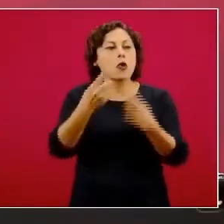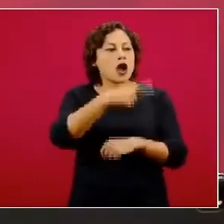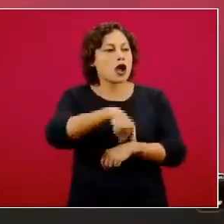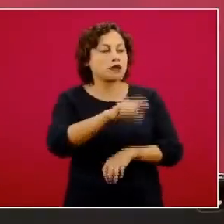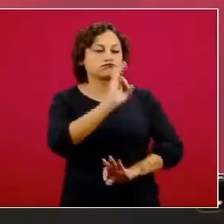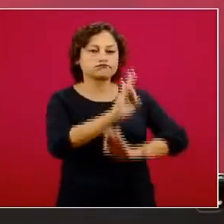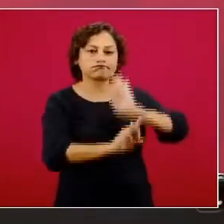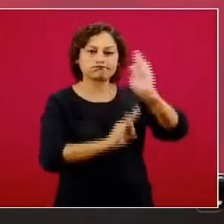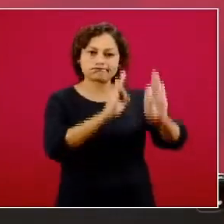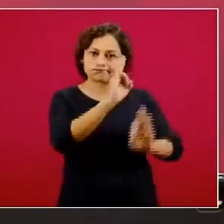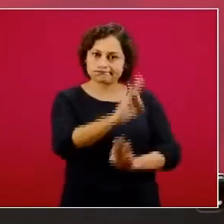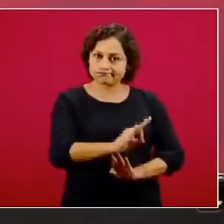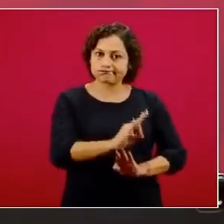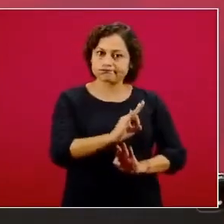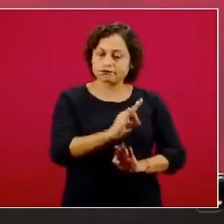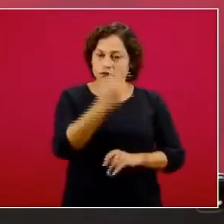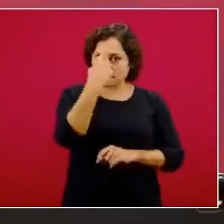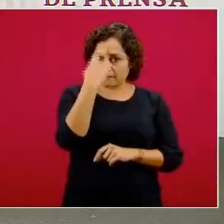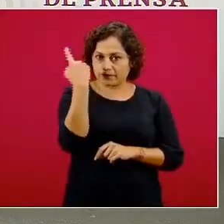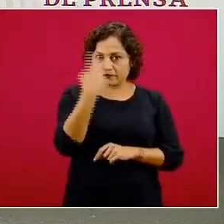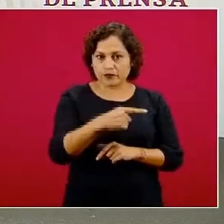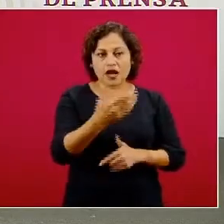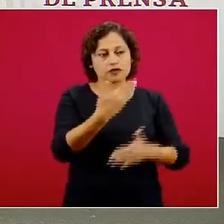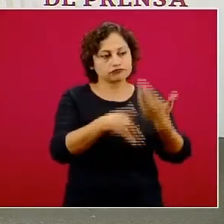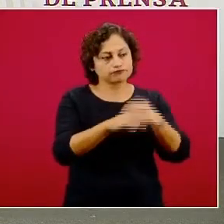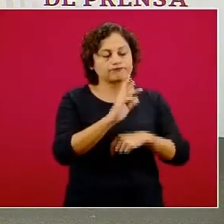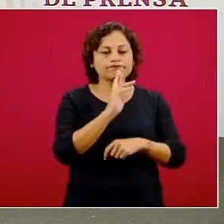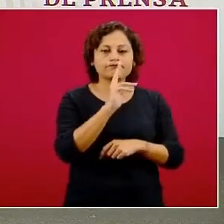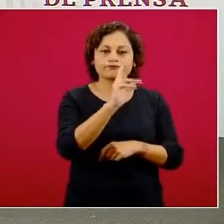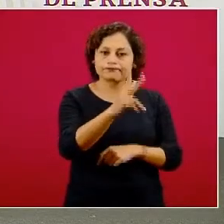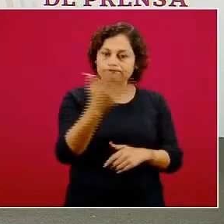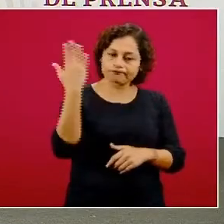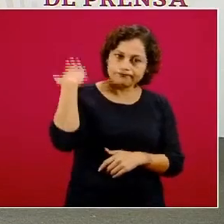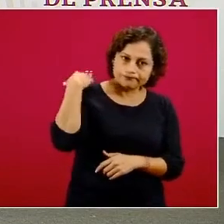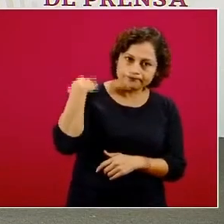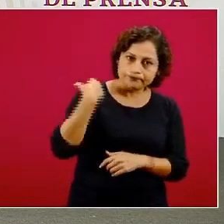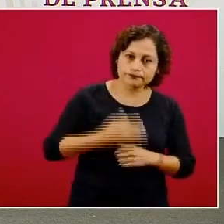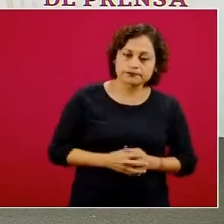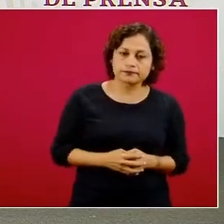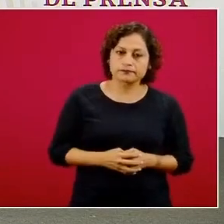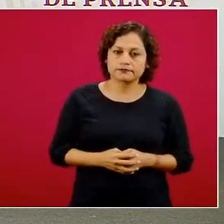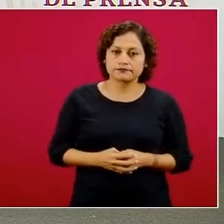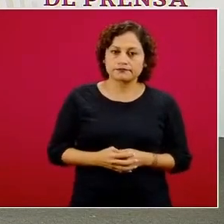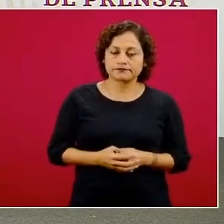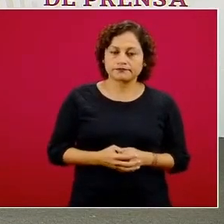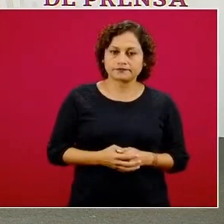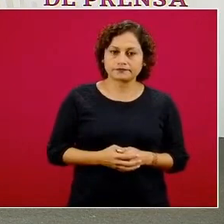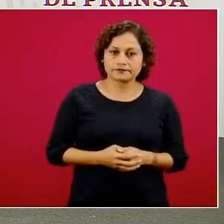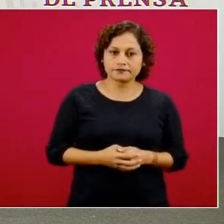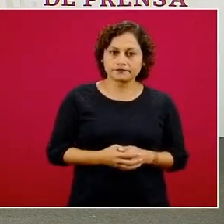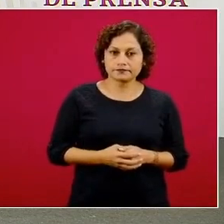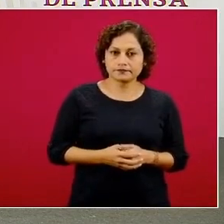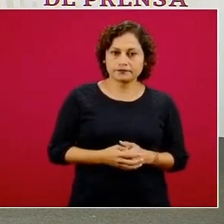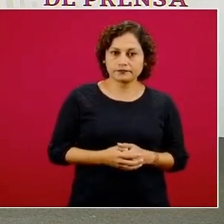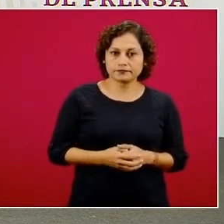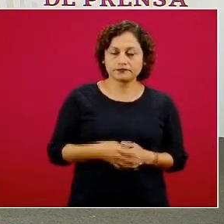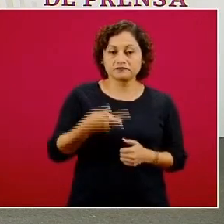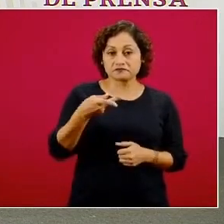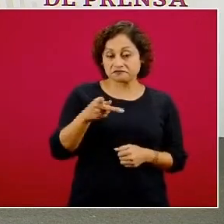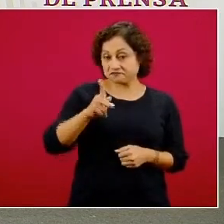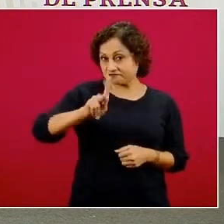han requerido o han buscado este tipo de información. Sin embargo, la verdad